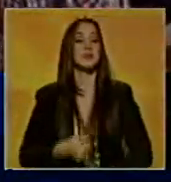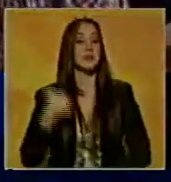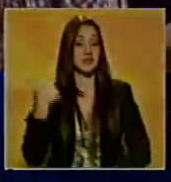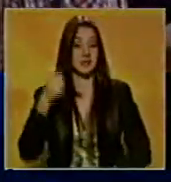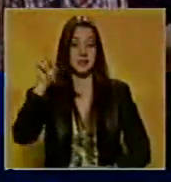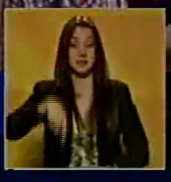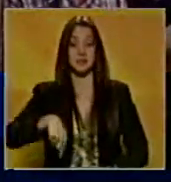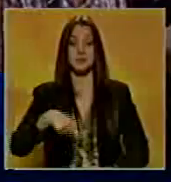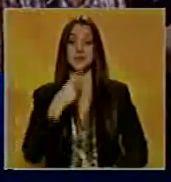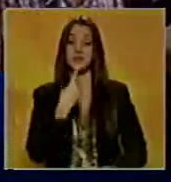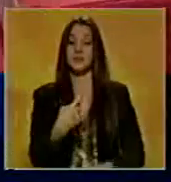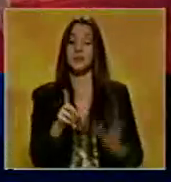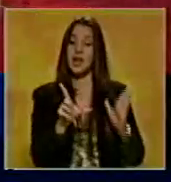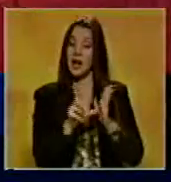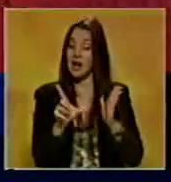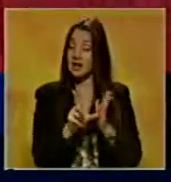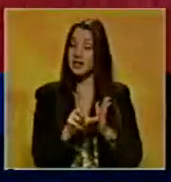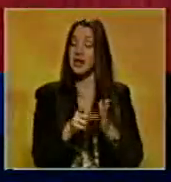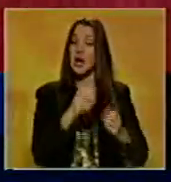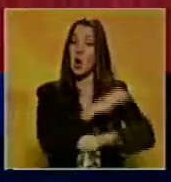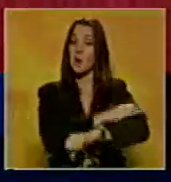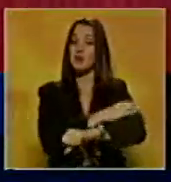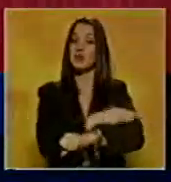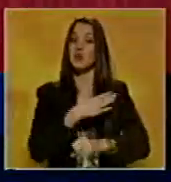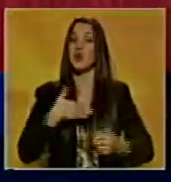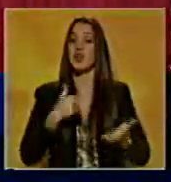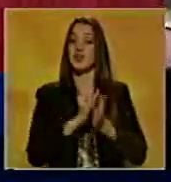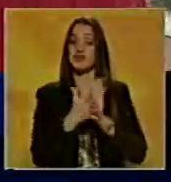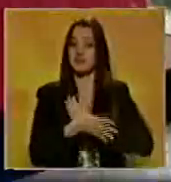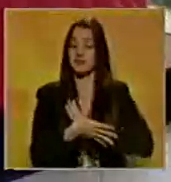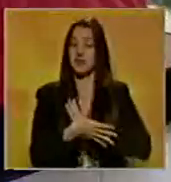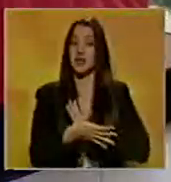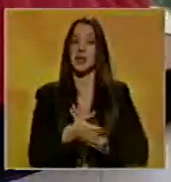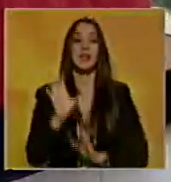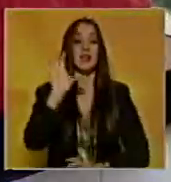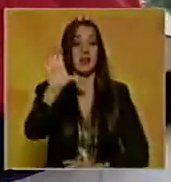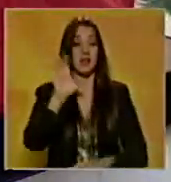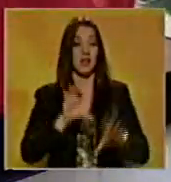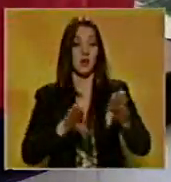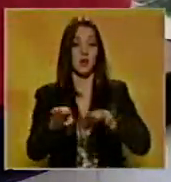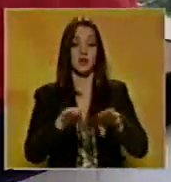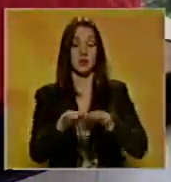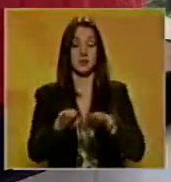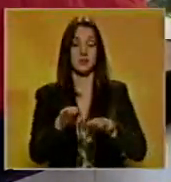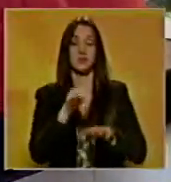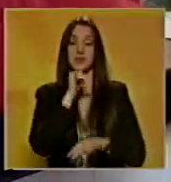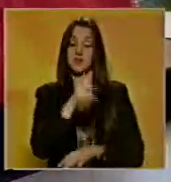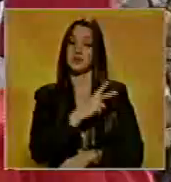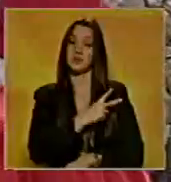las leyes que a su juicio la oposición pretende derogar. Desde el Estado Cojedes, Gregory Brusual, Noticiero Venevisión.